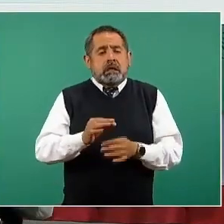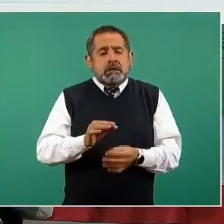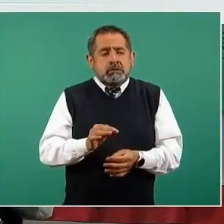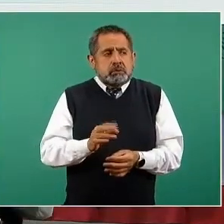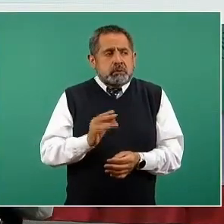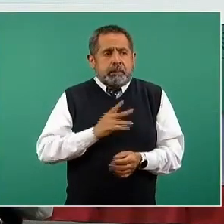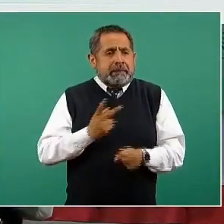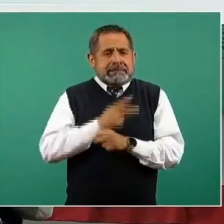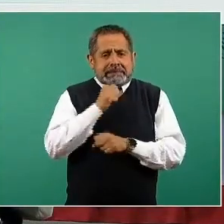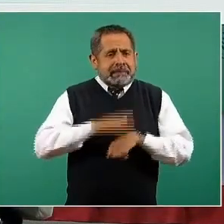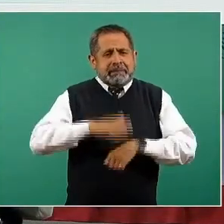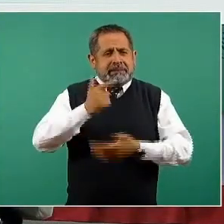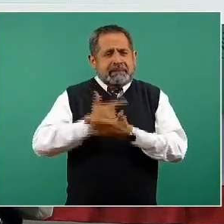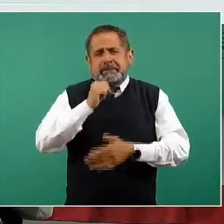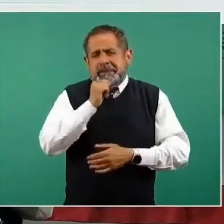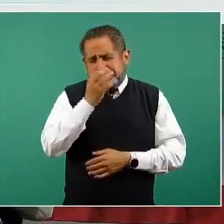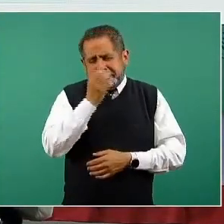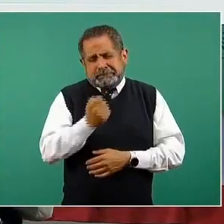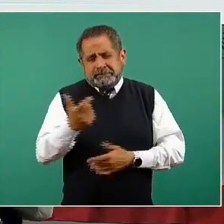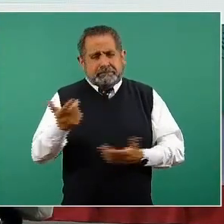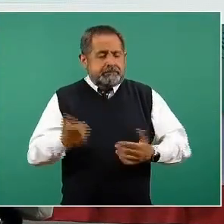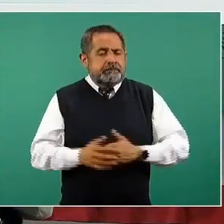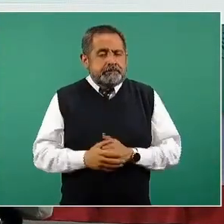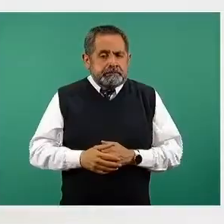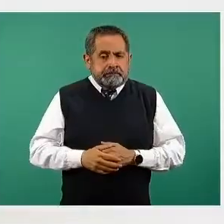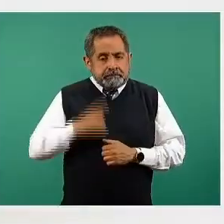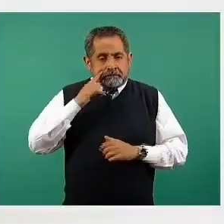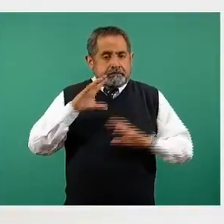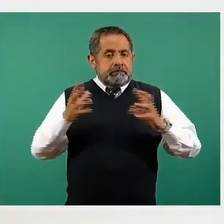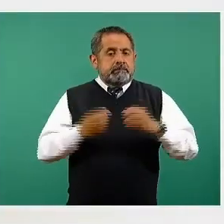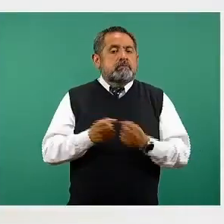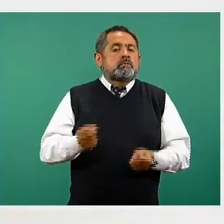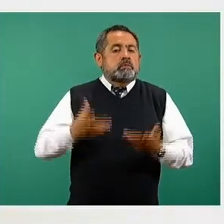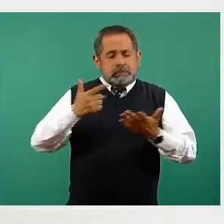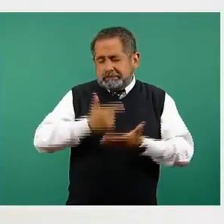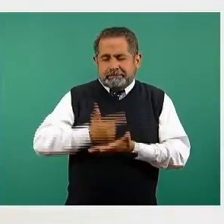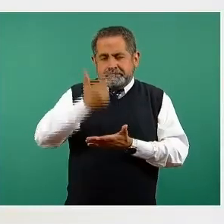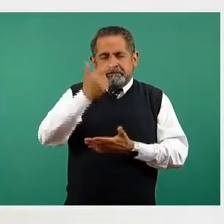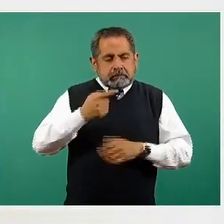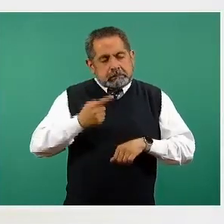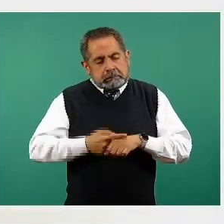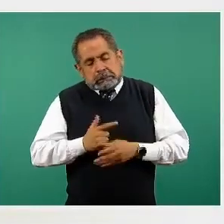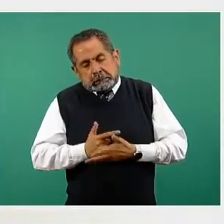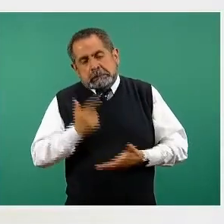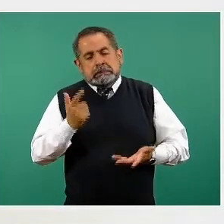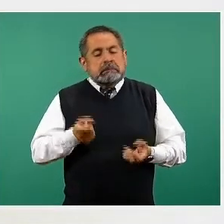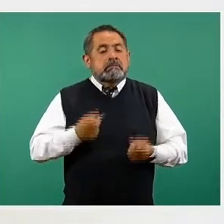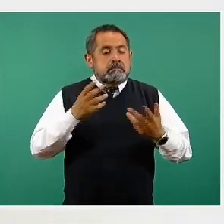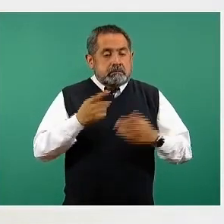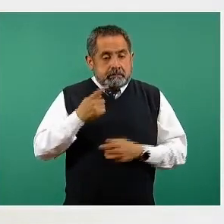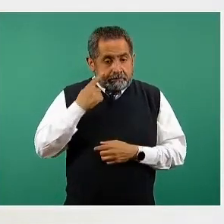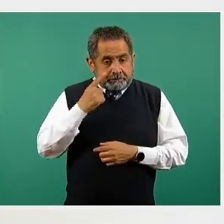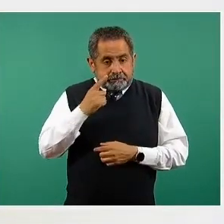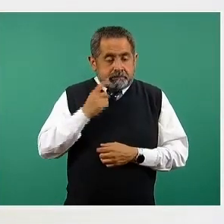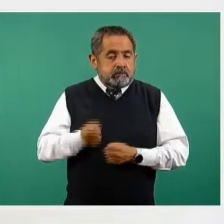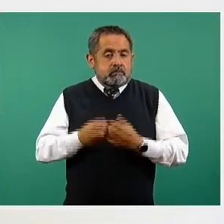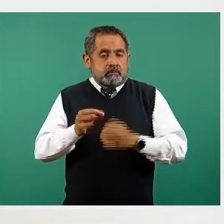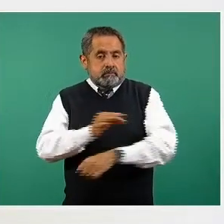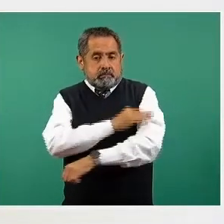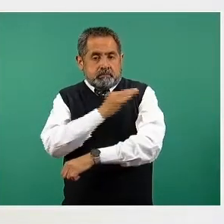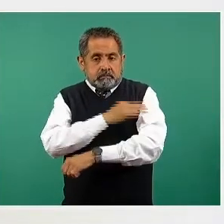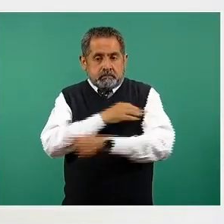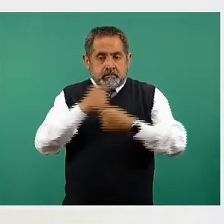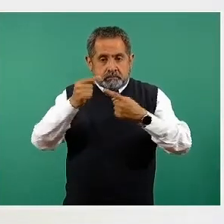solucionarlas. Podemos ver la distribución de los ESAVIs graves, actualizamos siempre todos los días estas tablas, la distribución por vacuna de cada